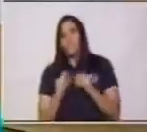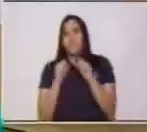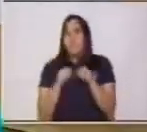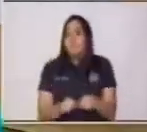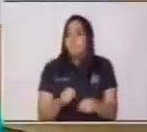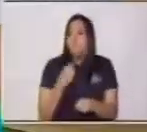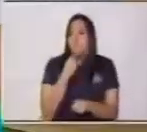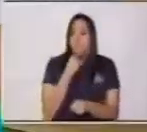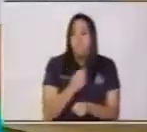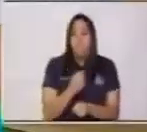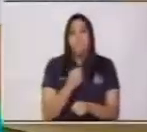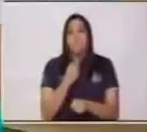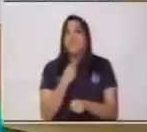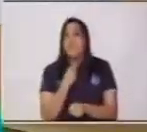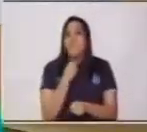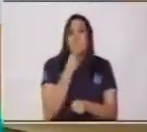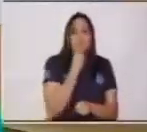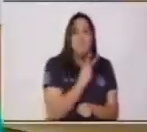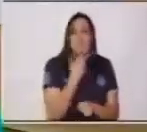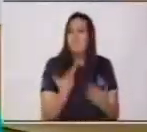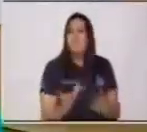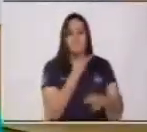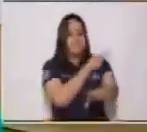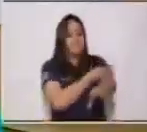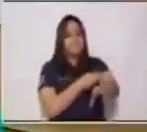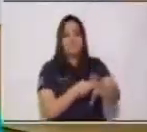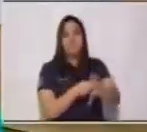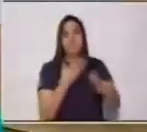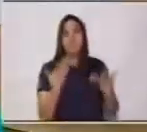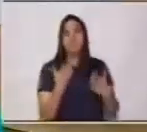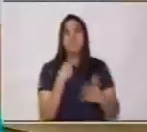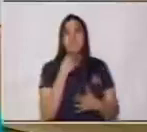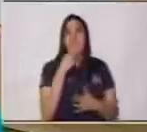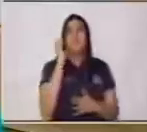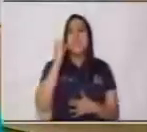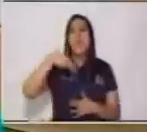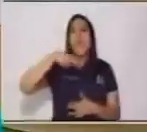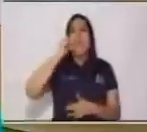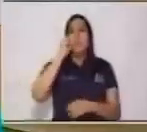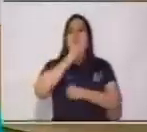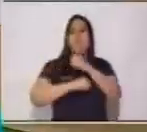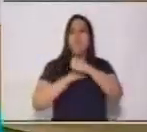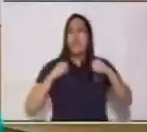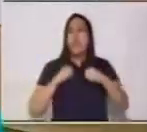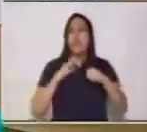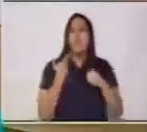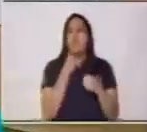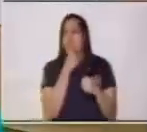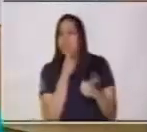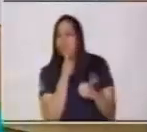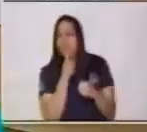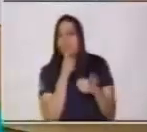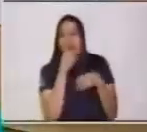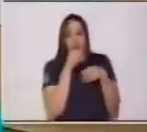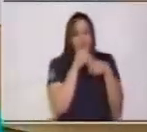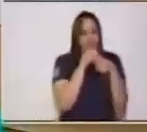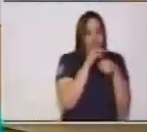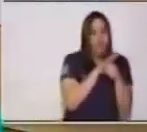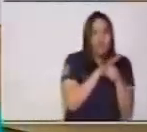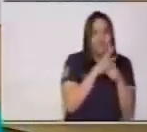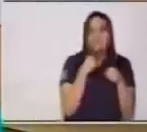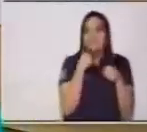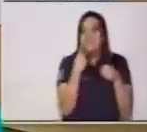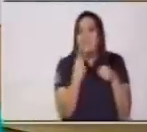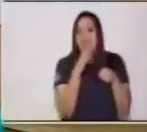que quien narra la historia es una voz en off. ¿Qué es una voz en off? Es una voz que está escondida, es decir, una